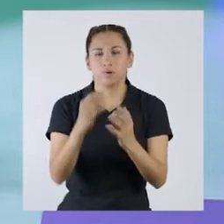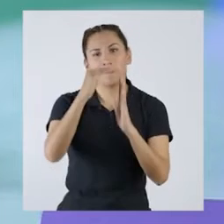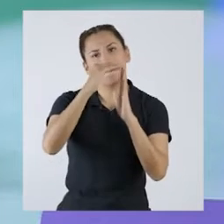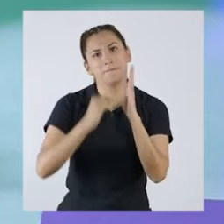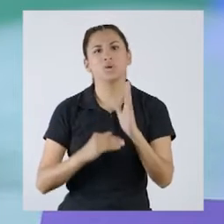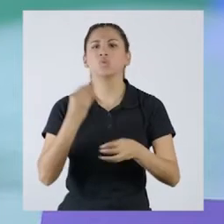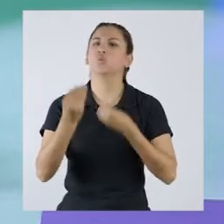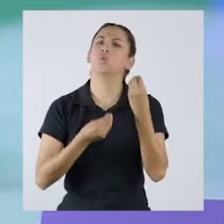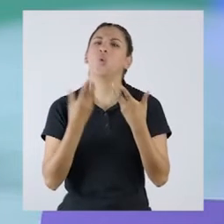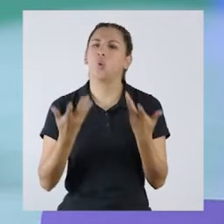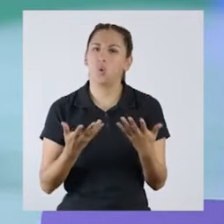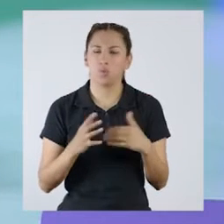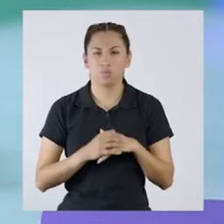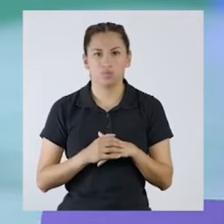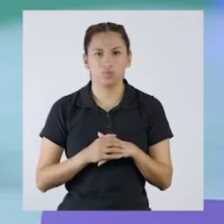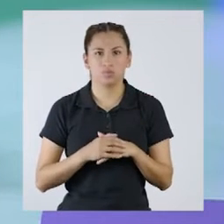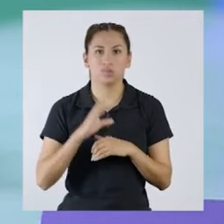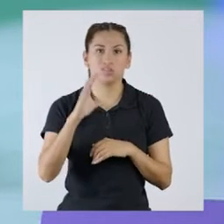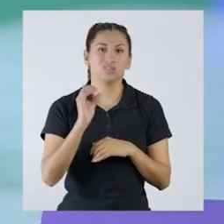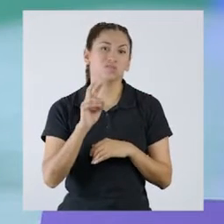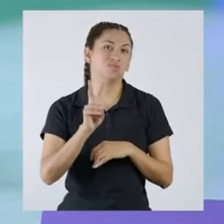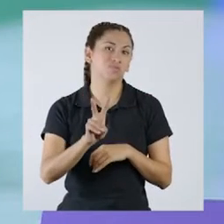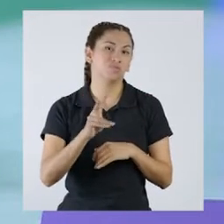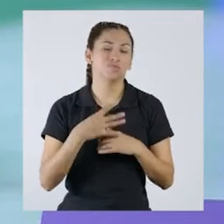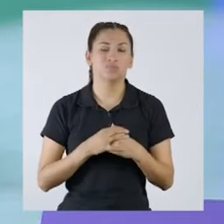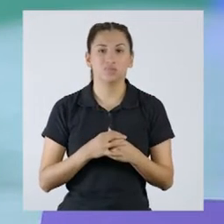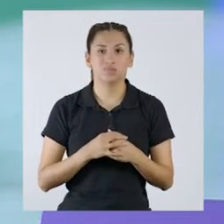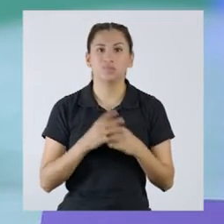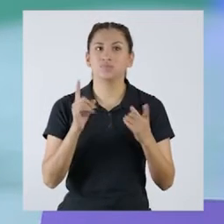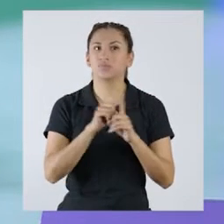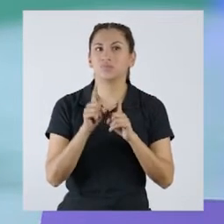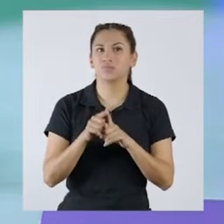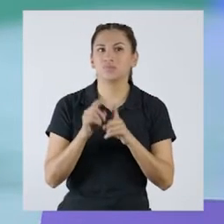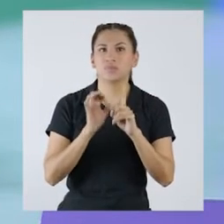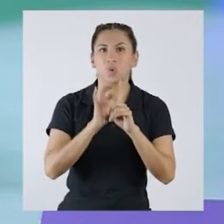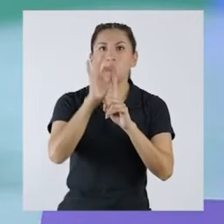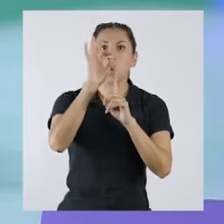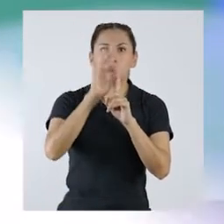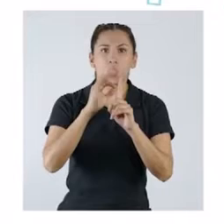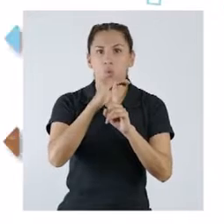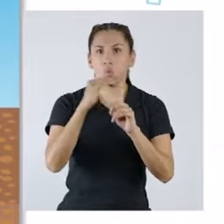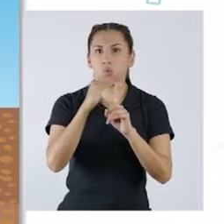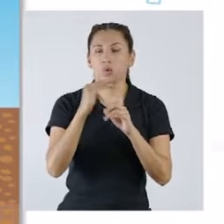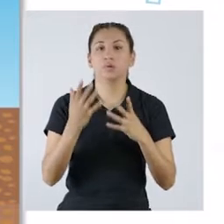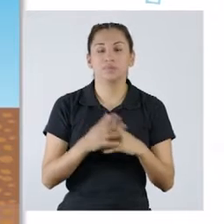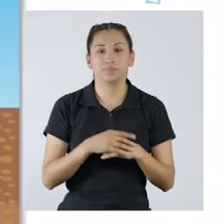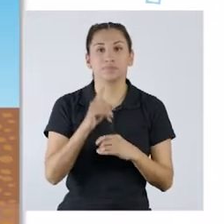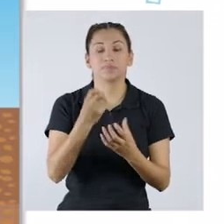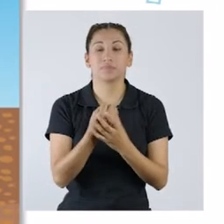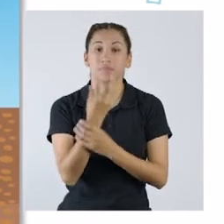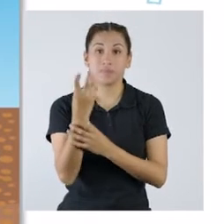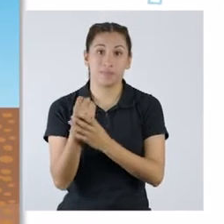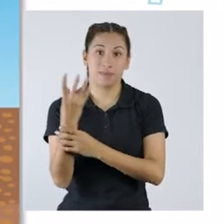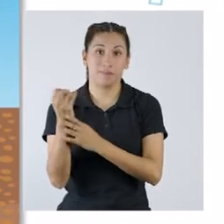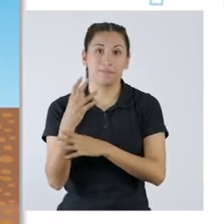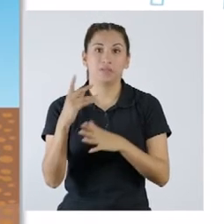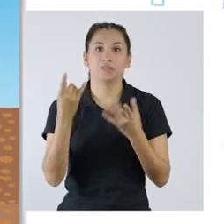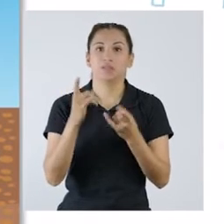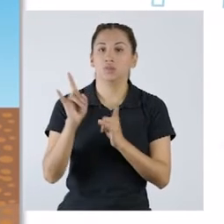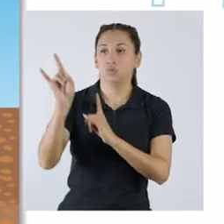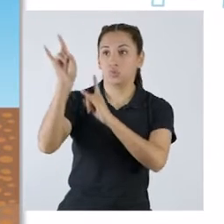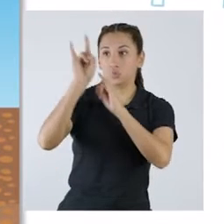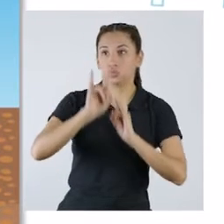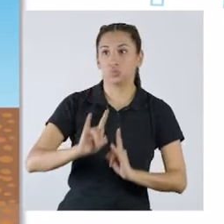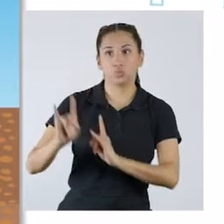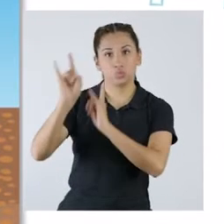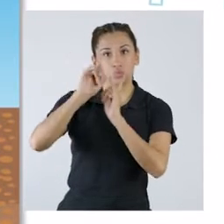de dióxido de carbono, CO2, de efecto invernadero. Las plantas capturan luz solar con